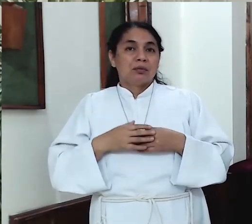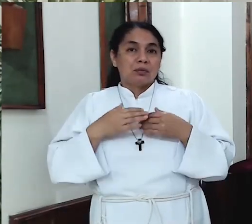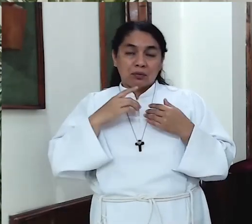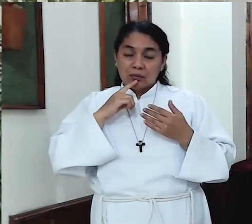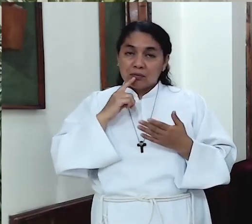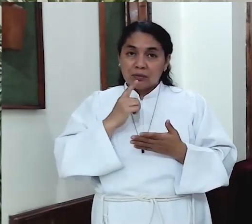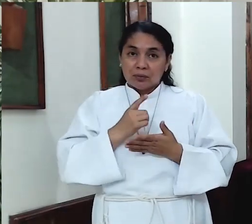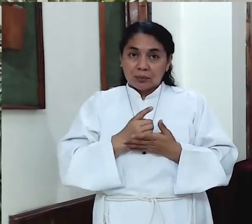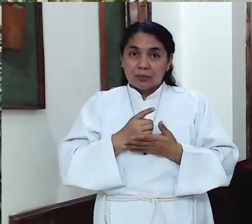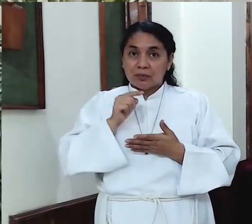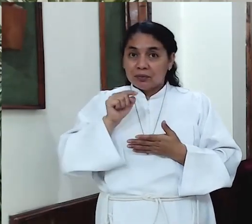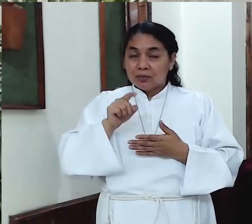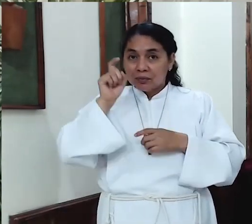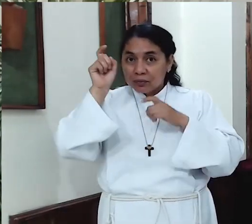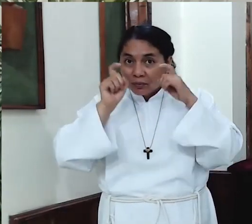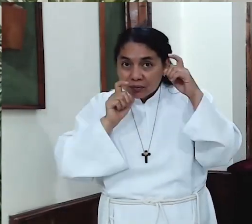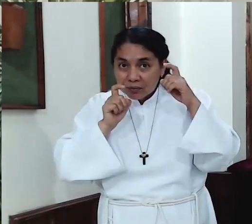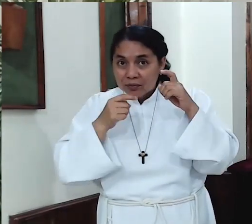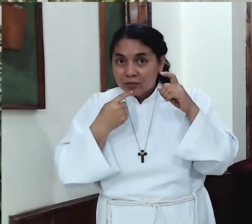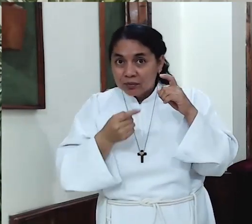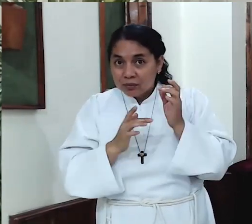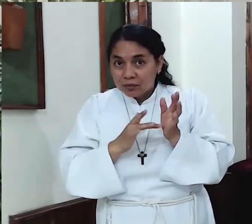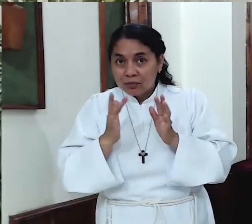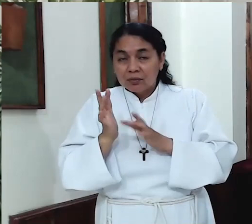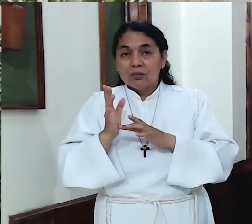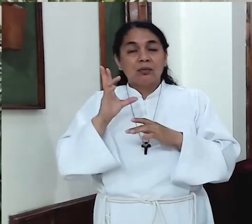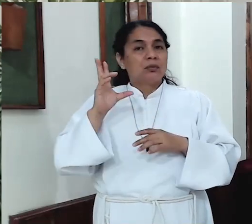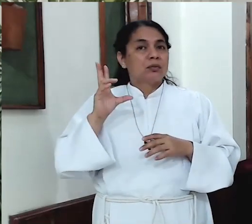Lógicamente esta expresión de Jesús no es para